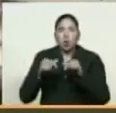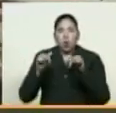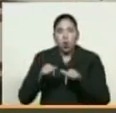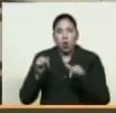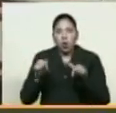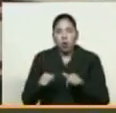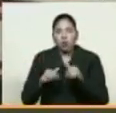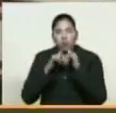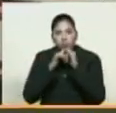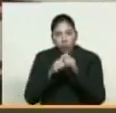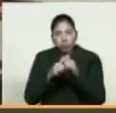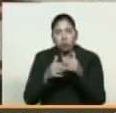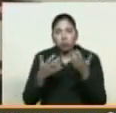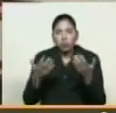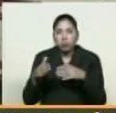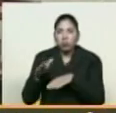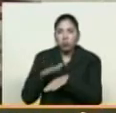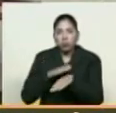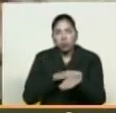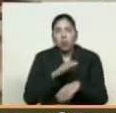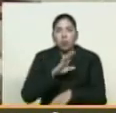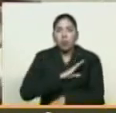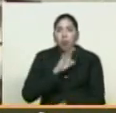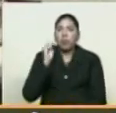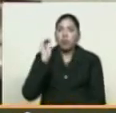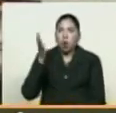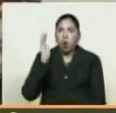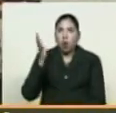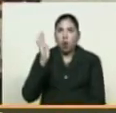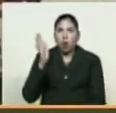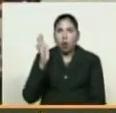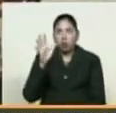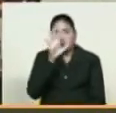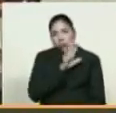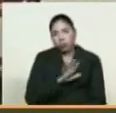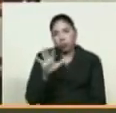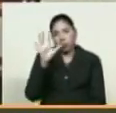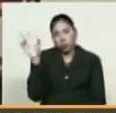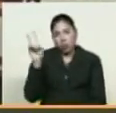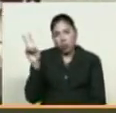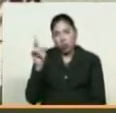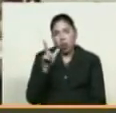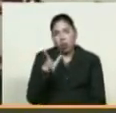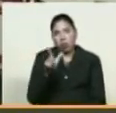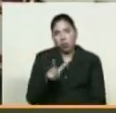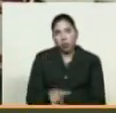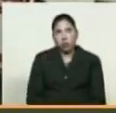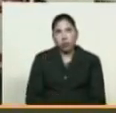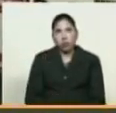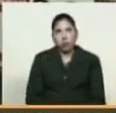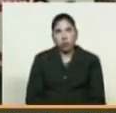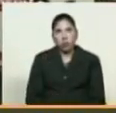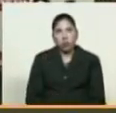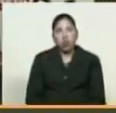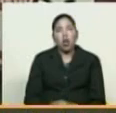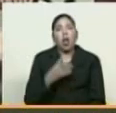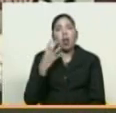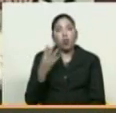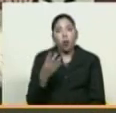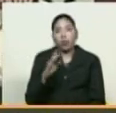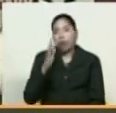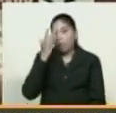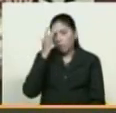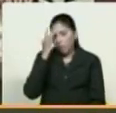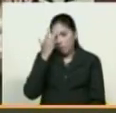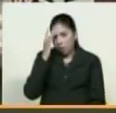previsto anuncien los detalles sobre lo que será el Congreso, del Gran Congreso del Partido Socialista Unido de Venezuela a realizarse este próximo 4 de febrero